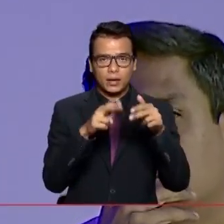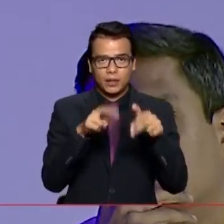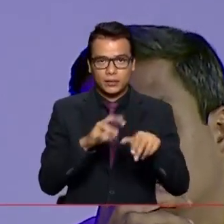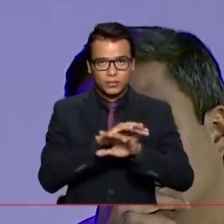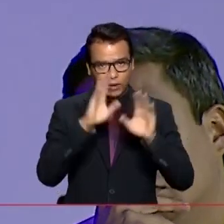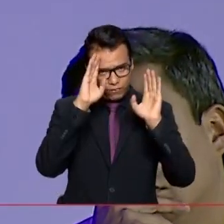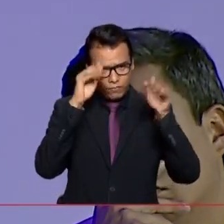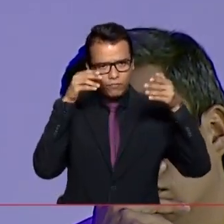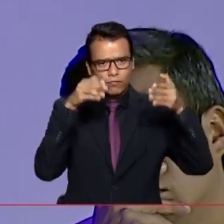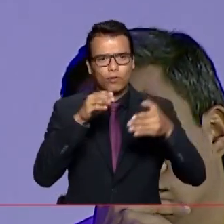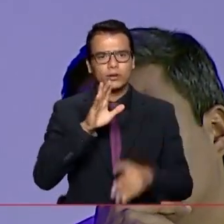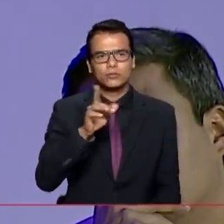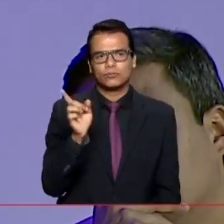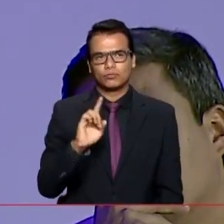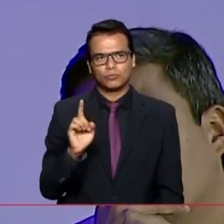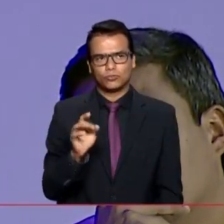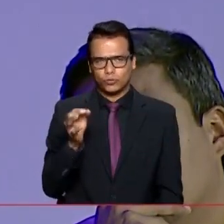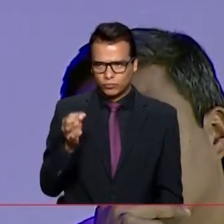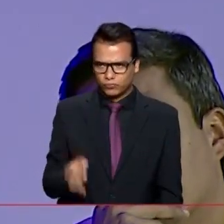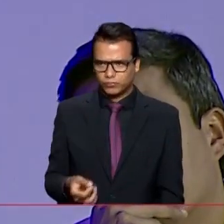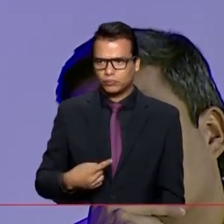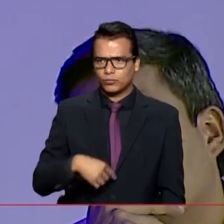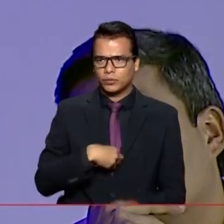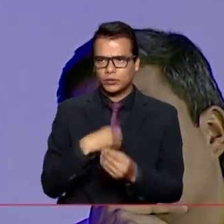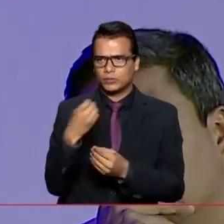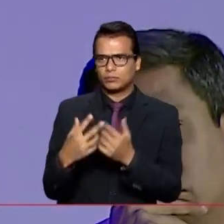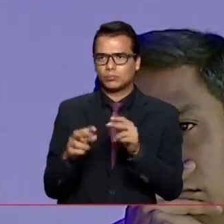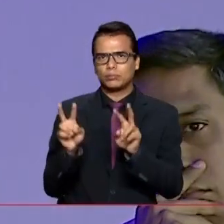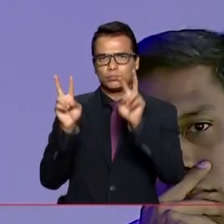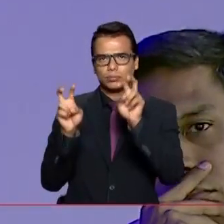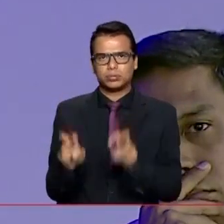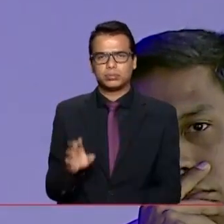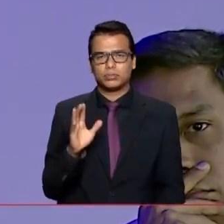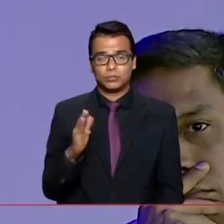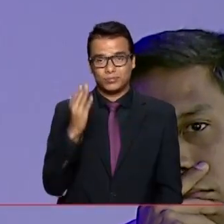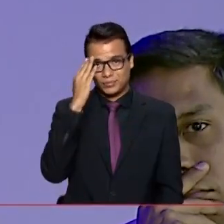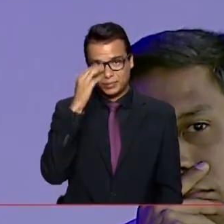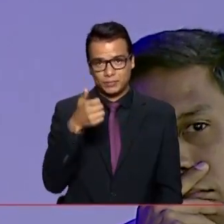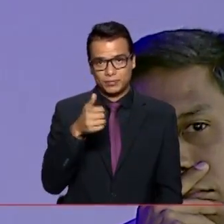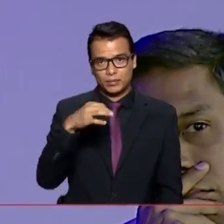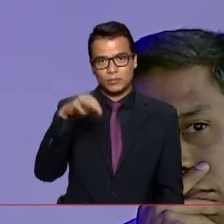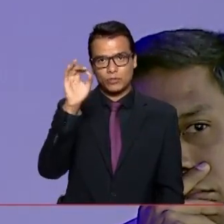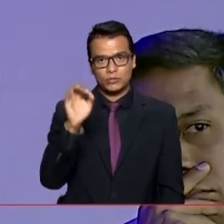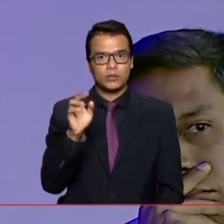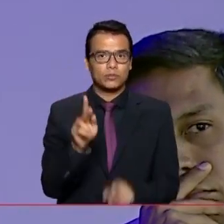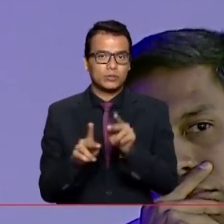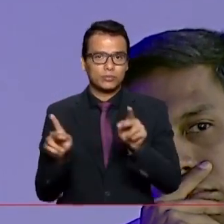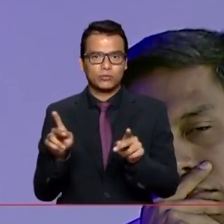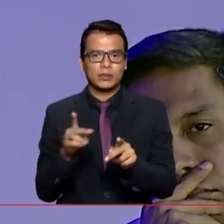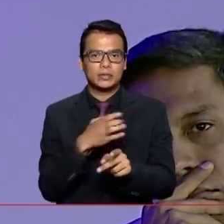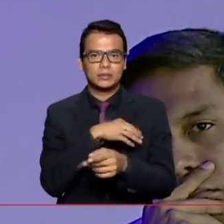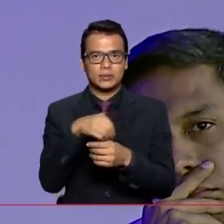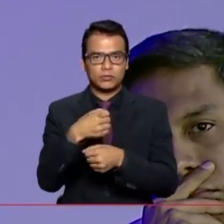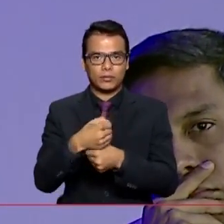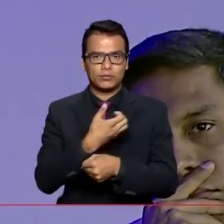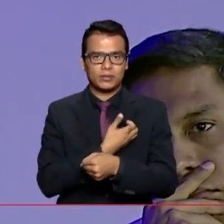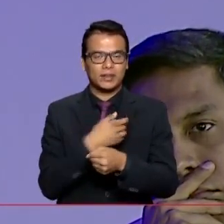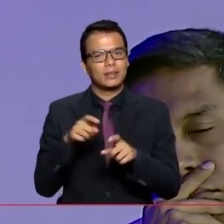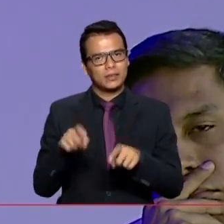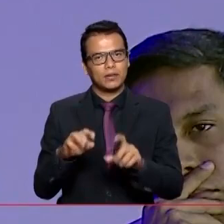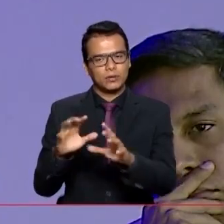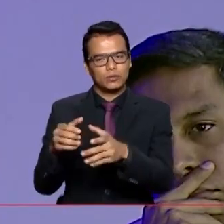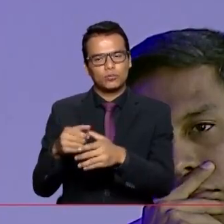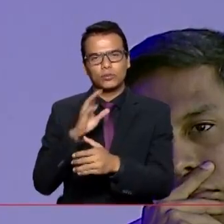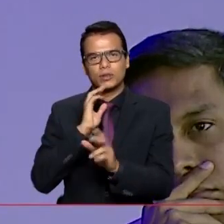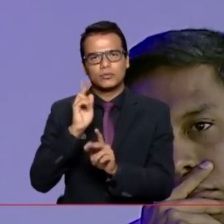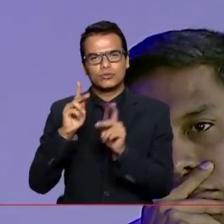quiero que por lo menos el 10% de los colaboradores de la alcaldía sean personas con discapacidad, y quiero incentivar al